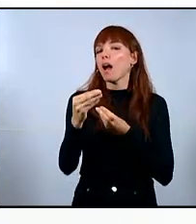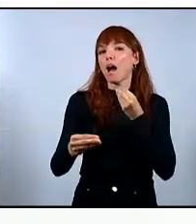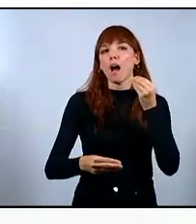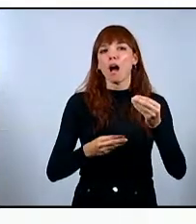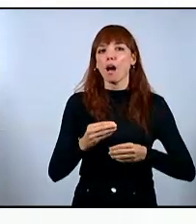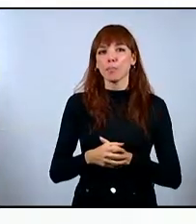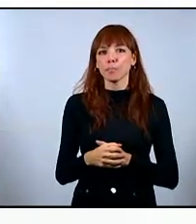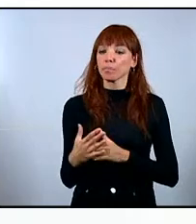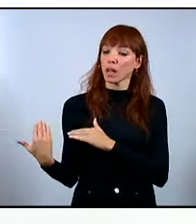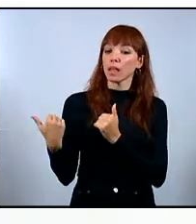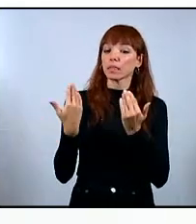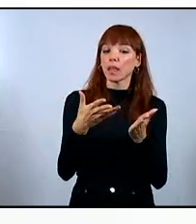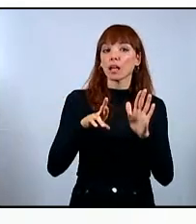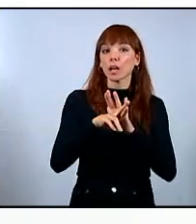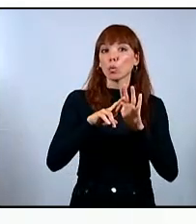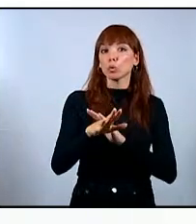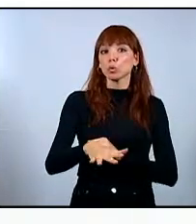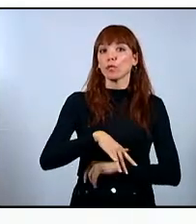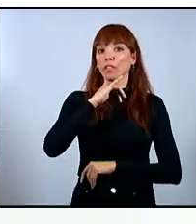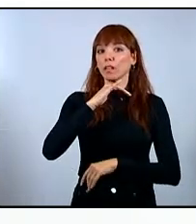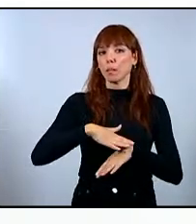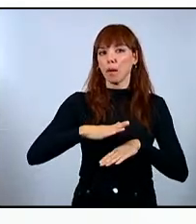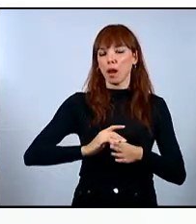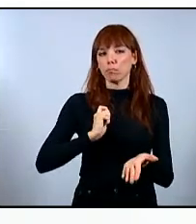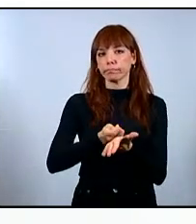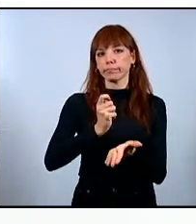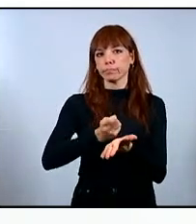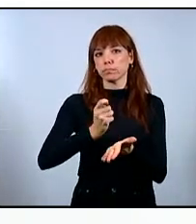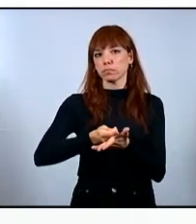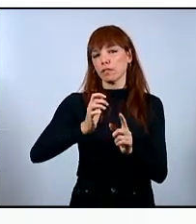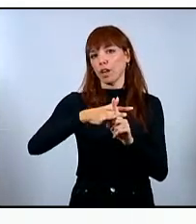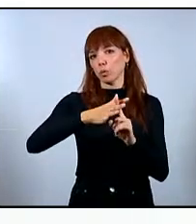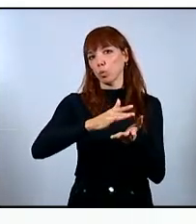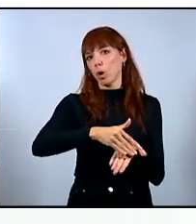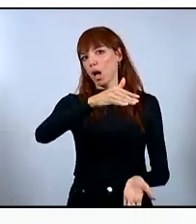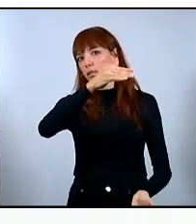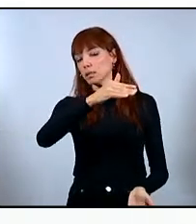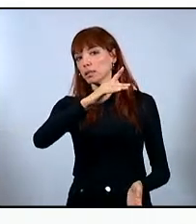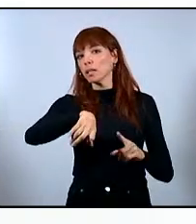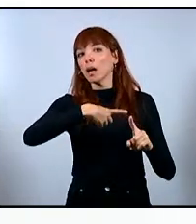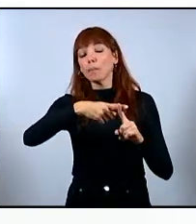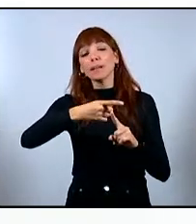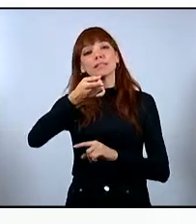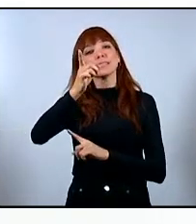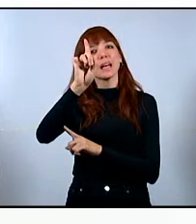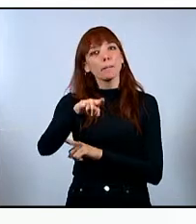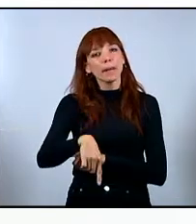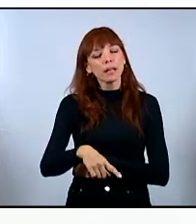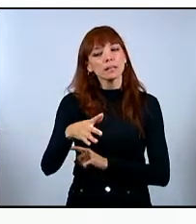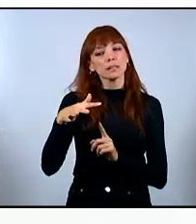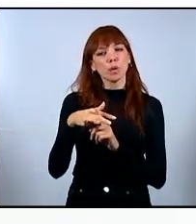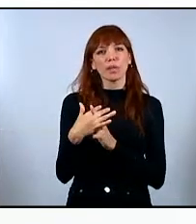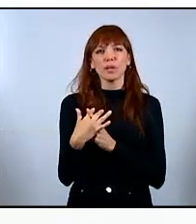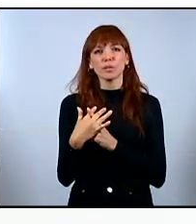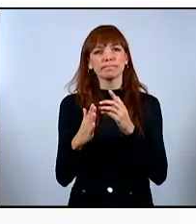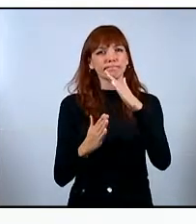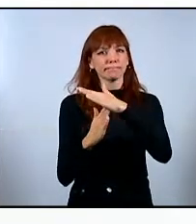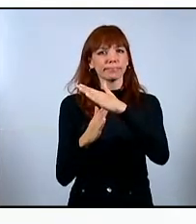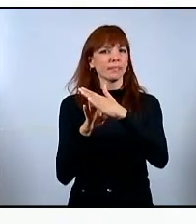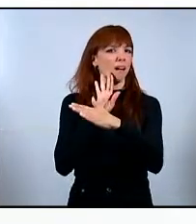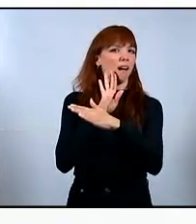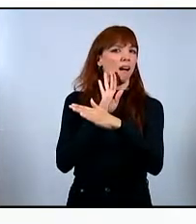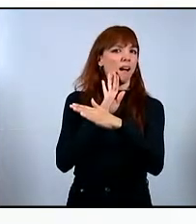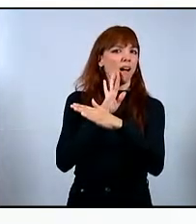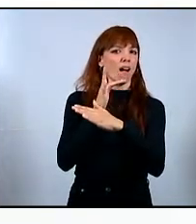de los recursos necesarios para poder pagar facturas y hemos desatascado también una situación que estaba bloqueada, que era